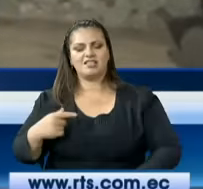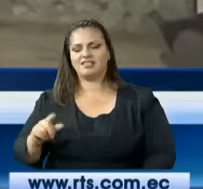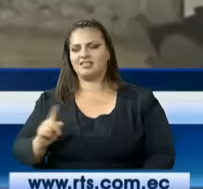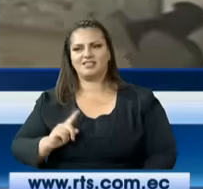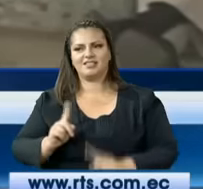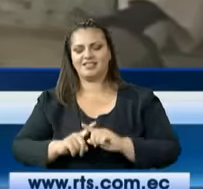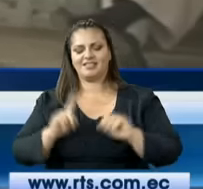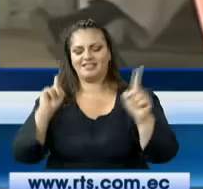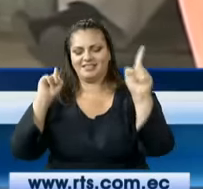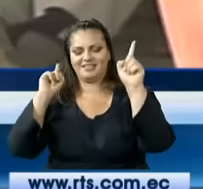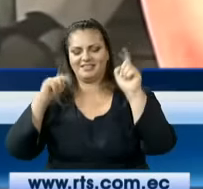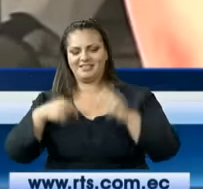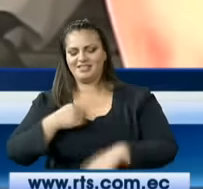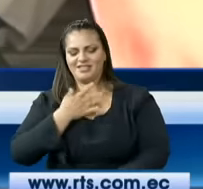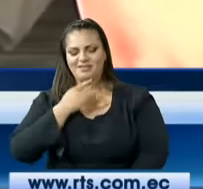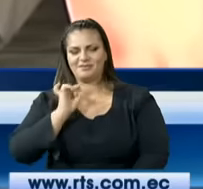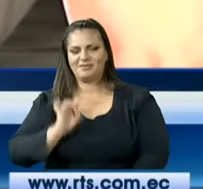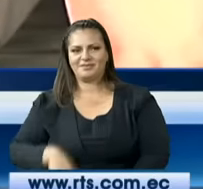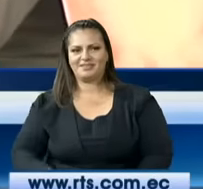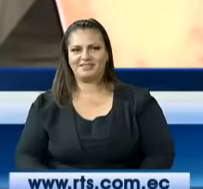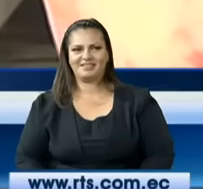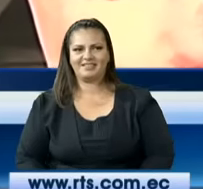no me gusta.